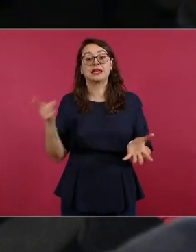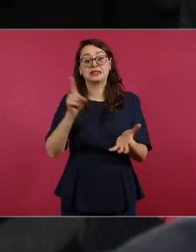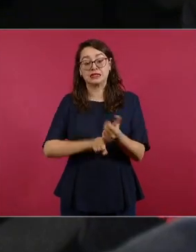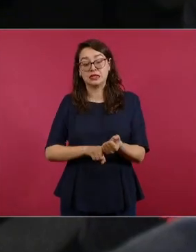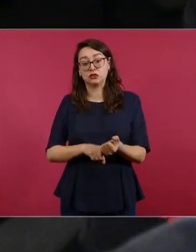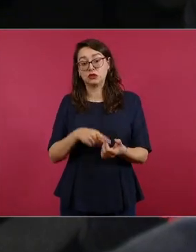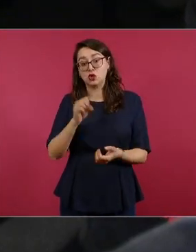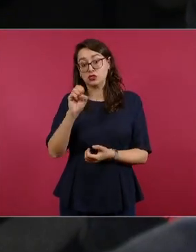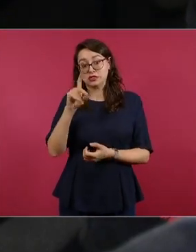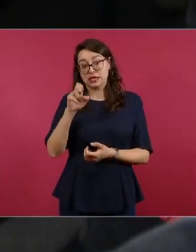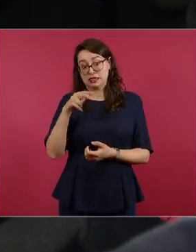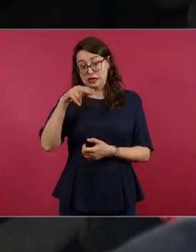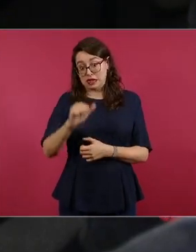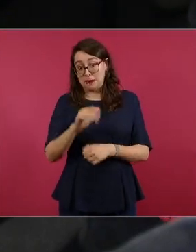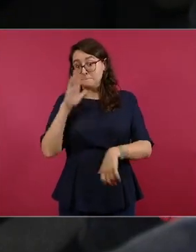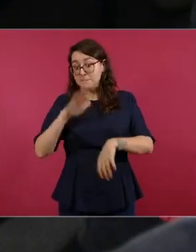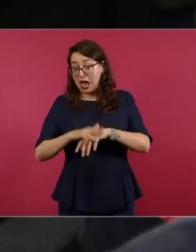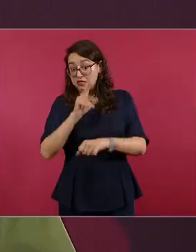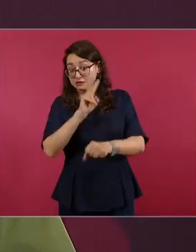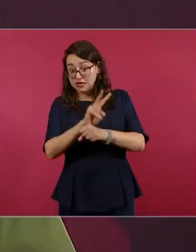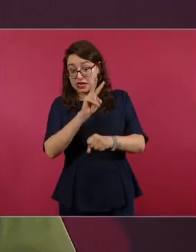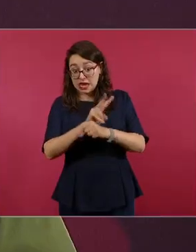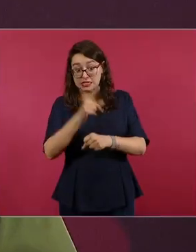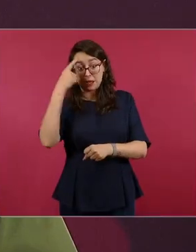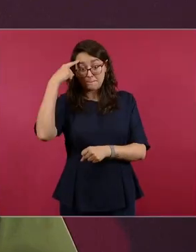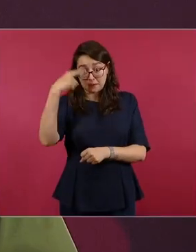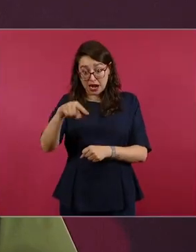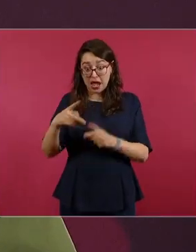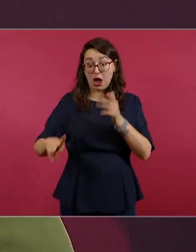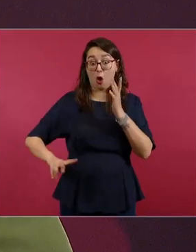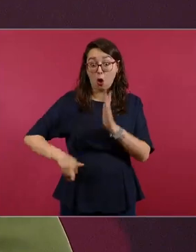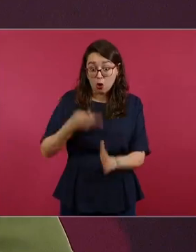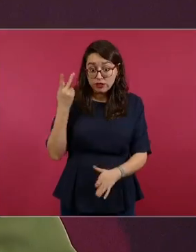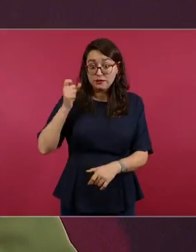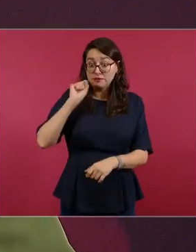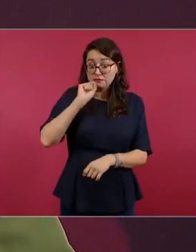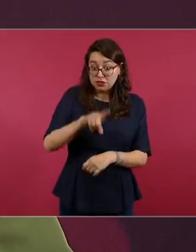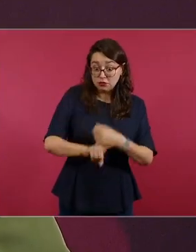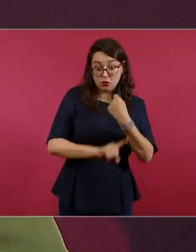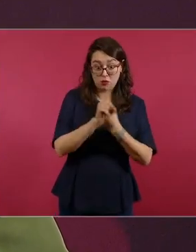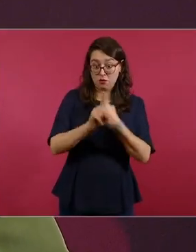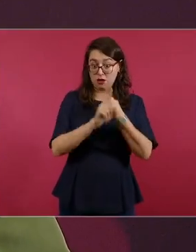que no se vuelva a repetir algo así secretario nosotros normalmente